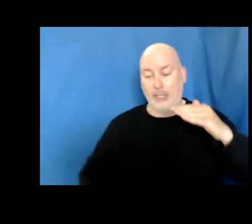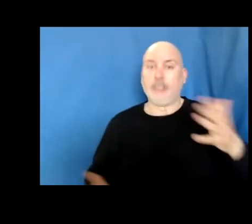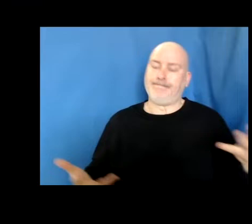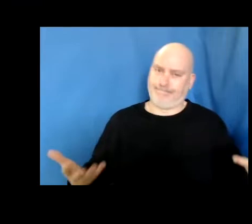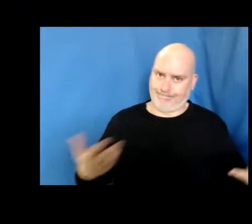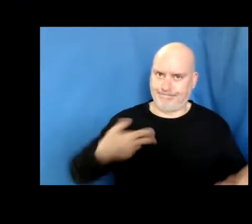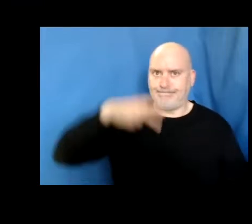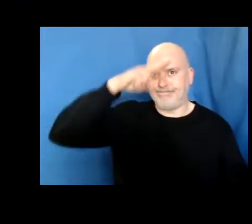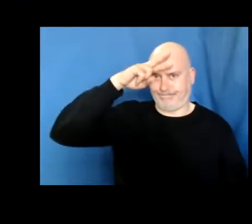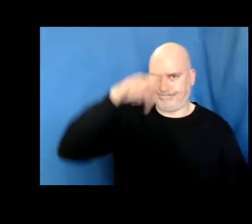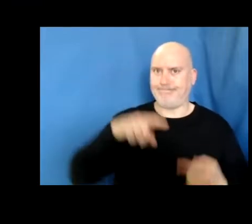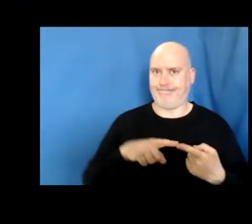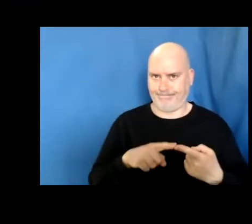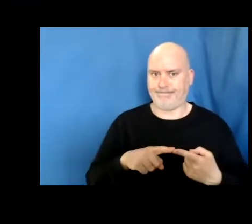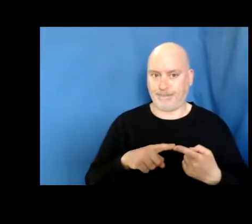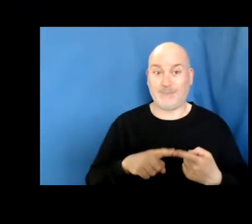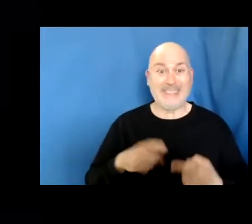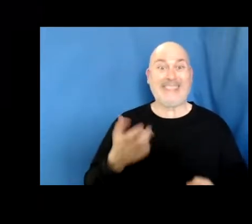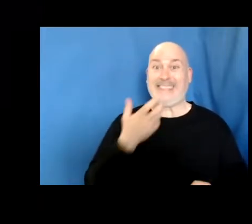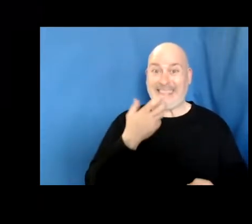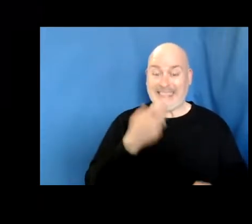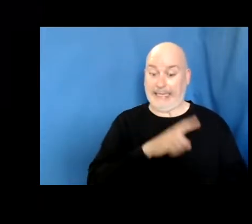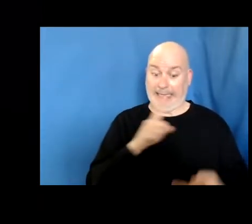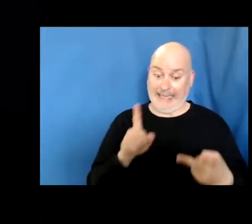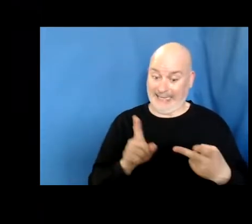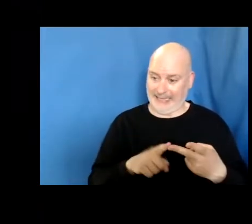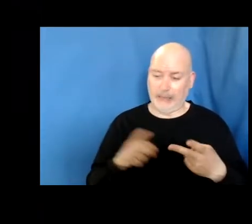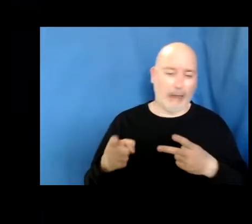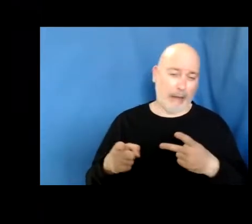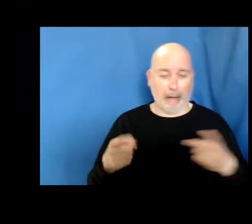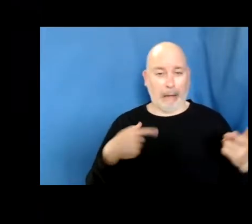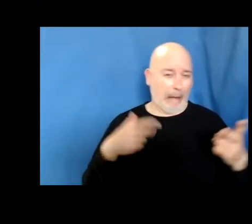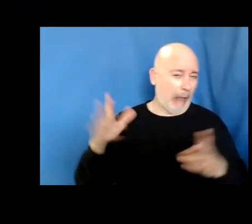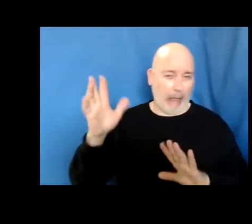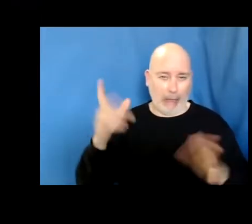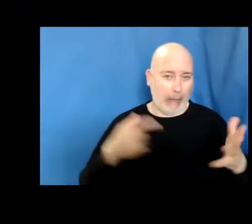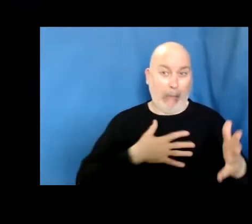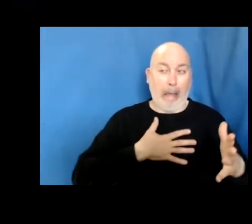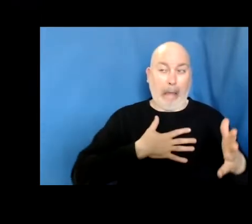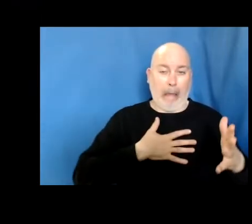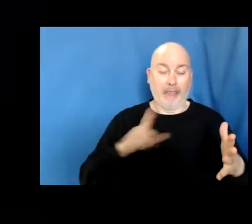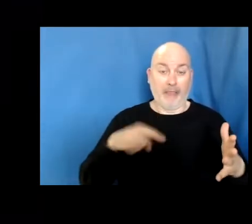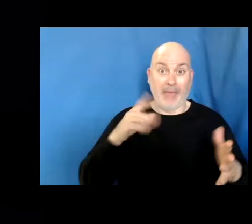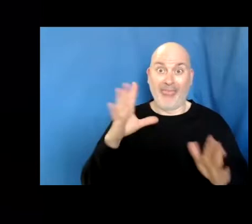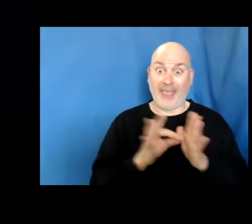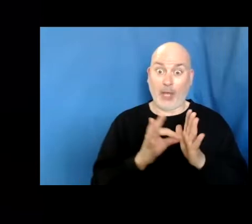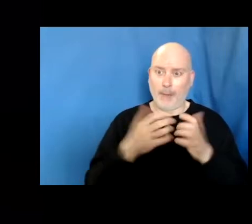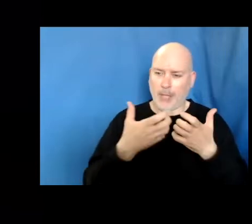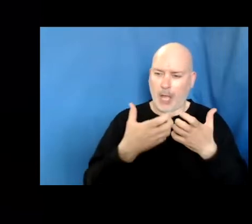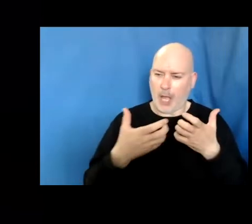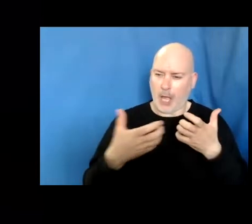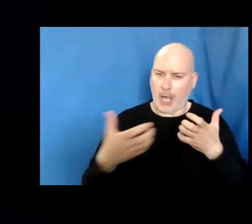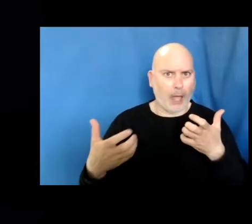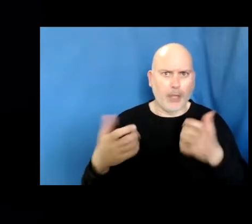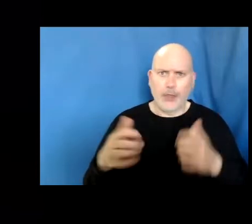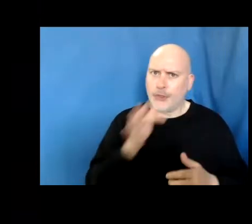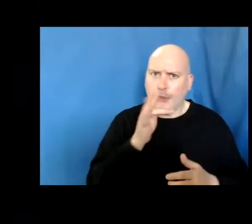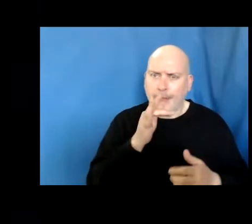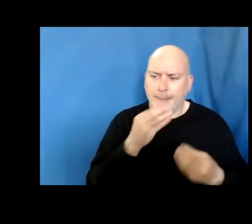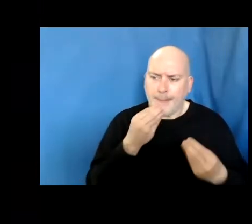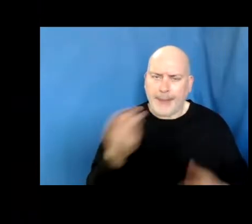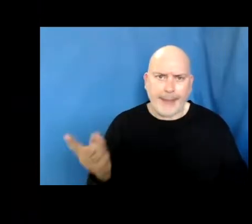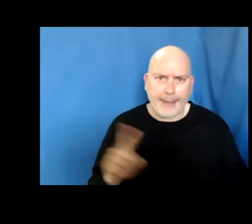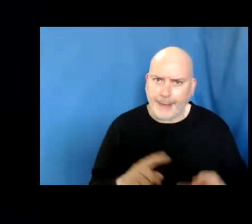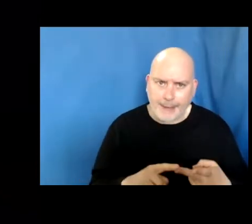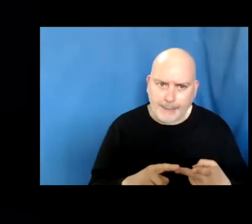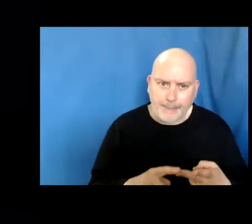de presentar este episodio tarda en recuperarse más de 5 minutos, si después de recuperarse no lo vemos lo normal